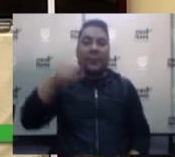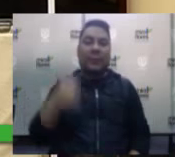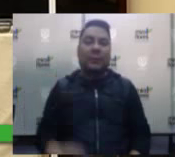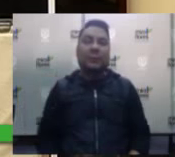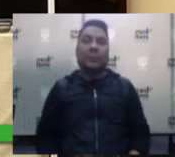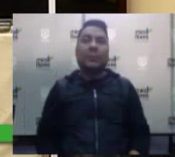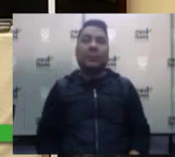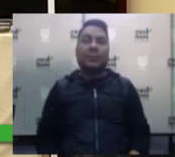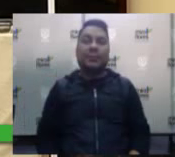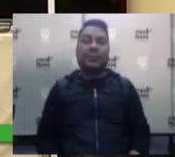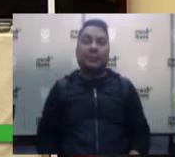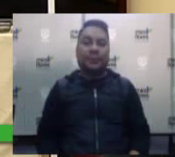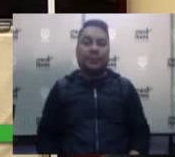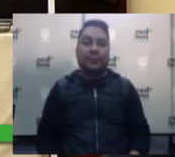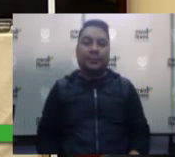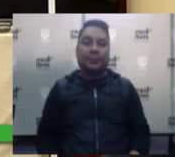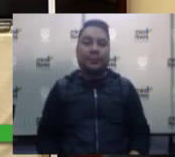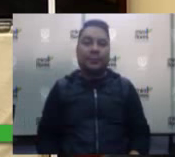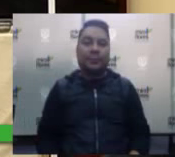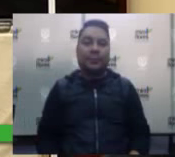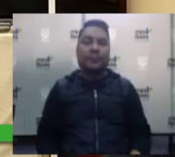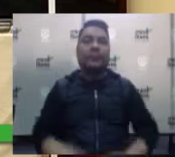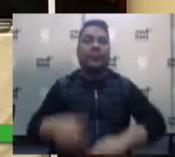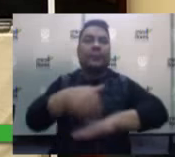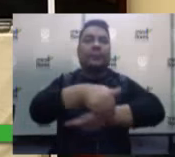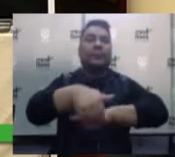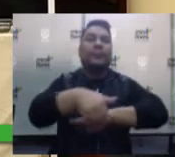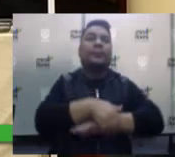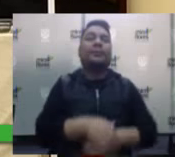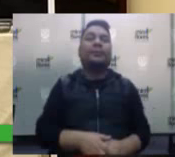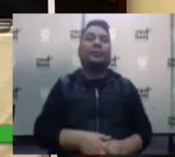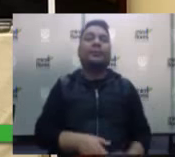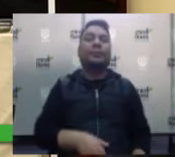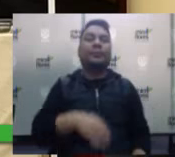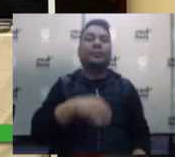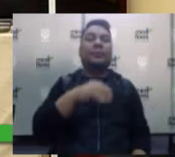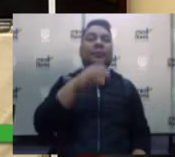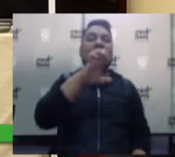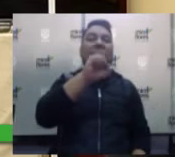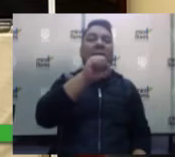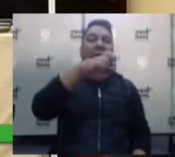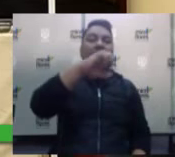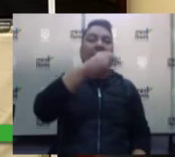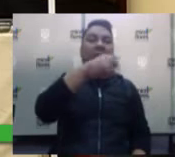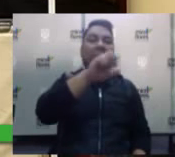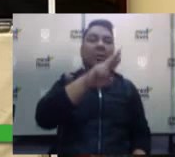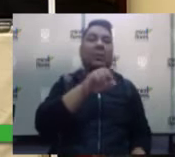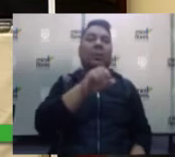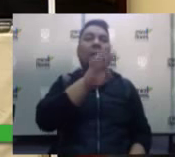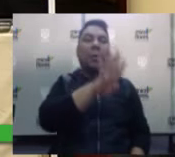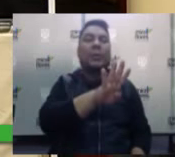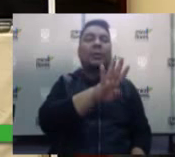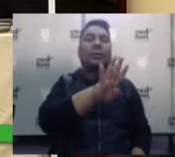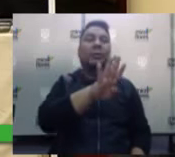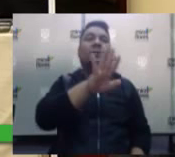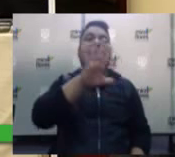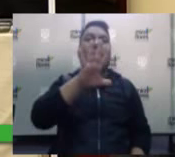Partido Popular Cristiano PPC. Ubicación 50, avenida Comandante Espinar, cuadra 4, frente al